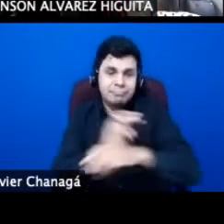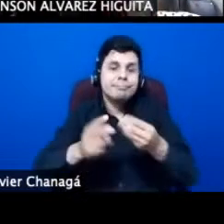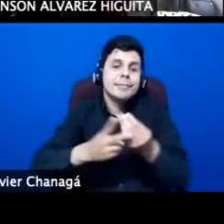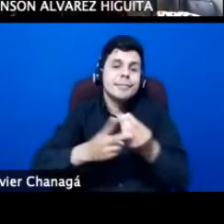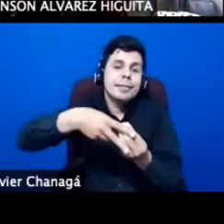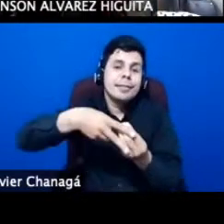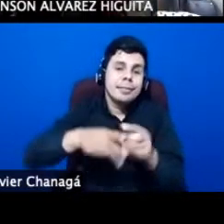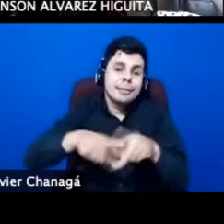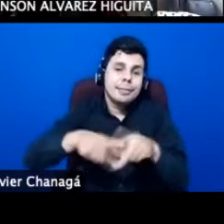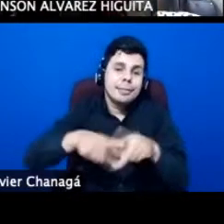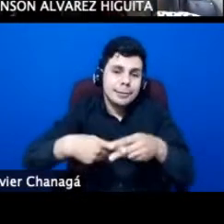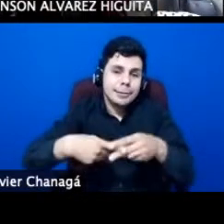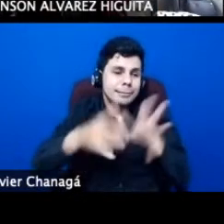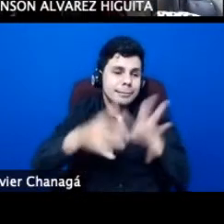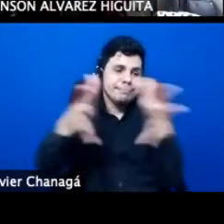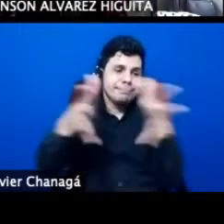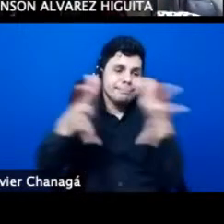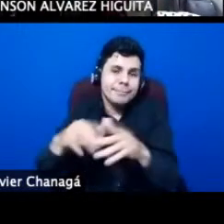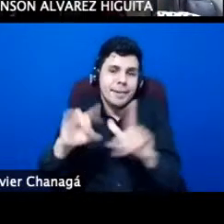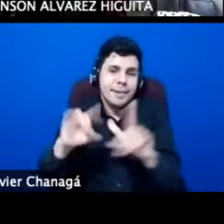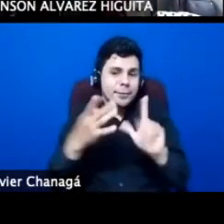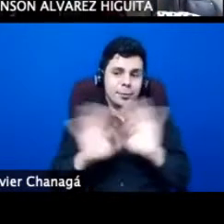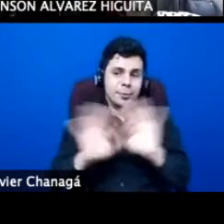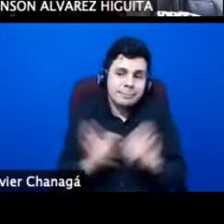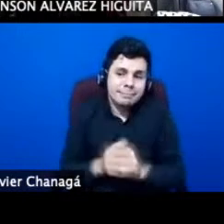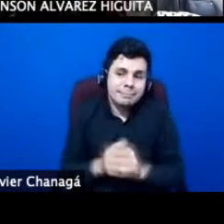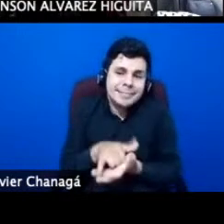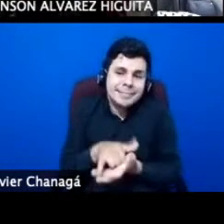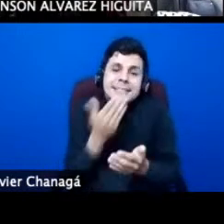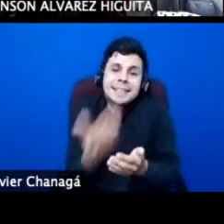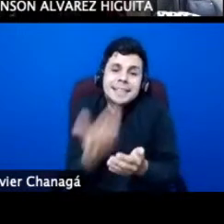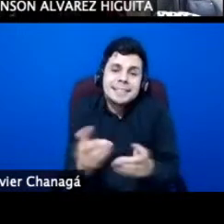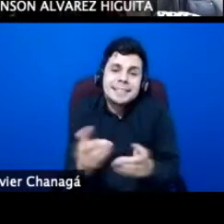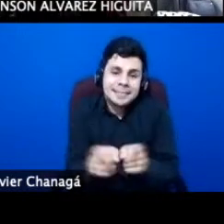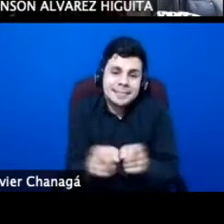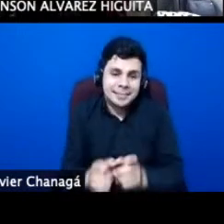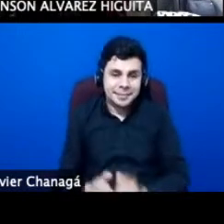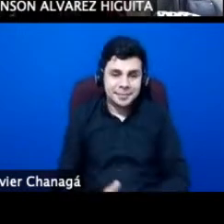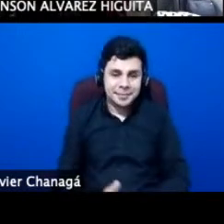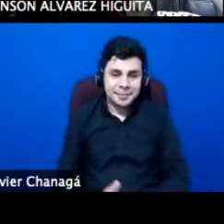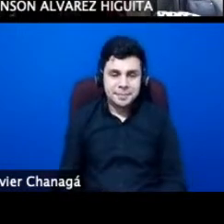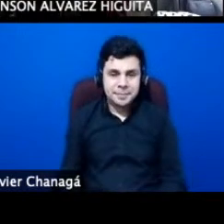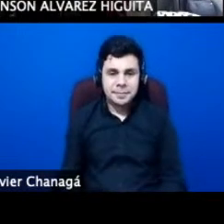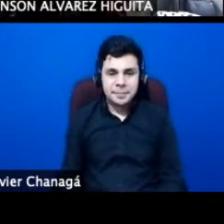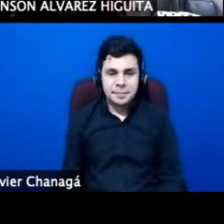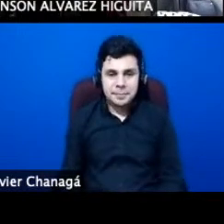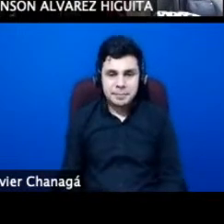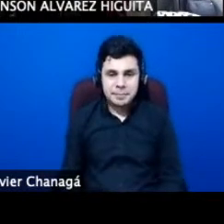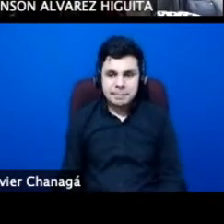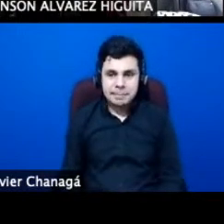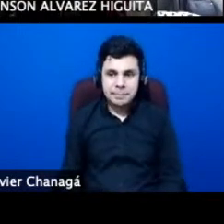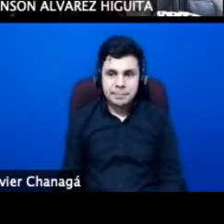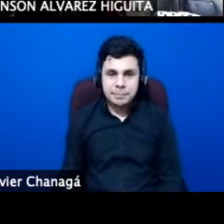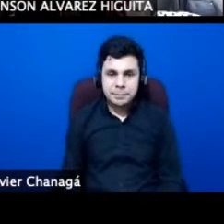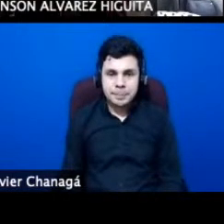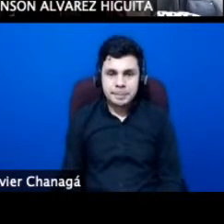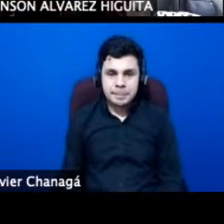Thank you. Gracias. Lagar en mini.